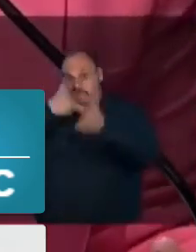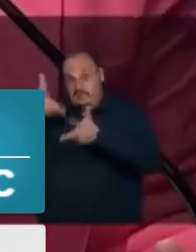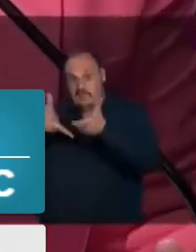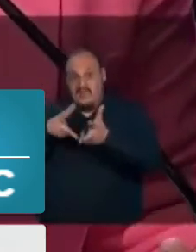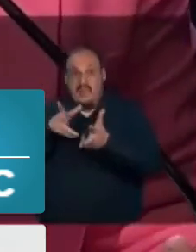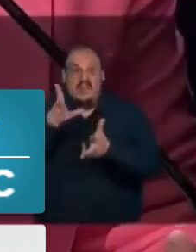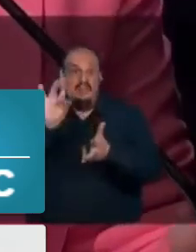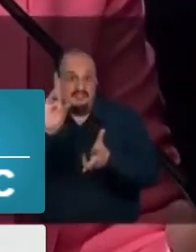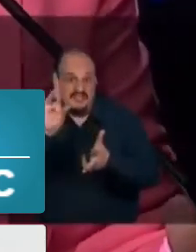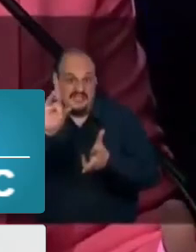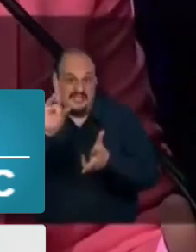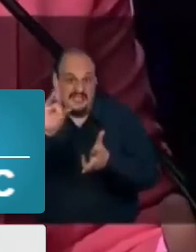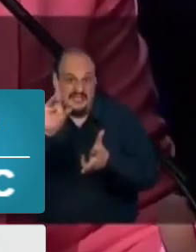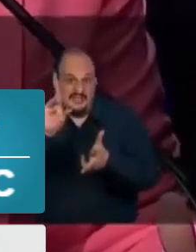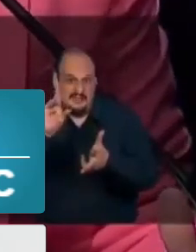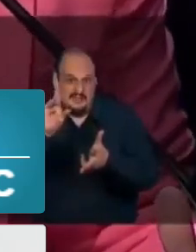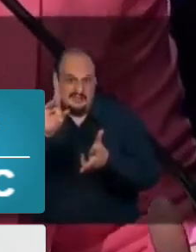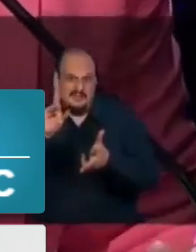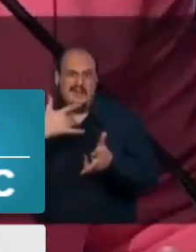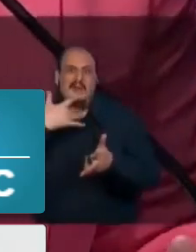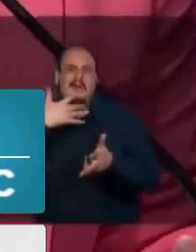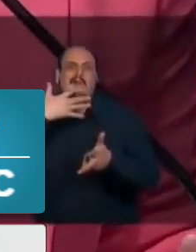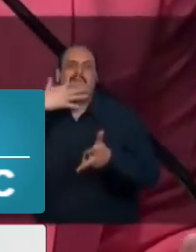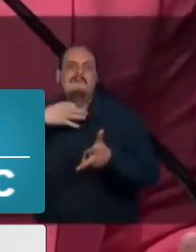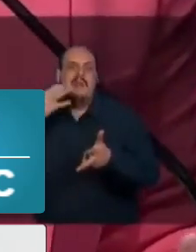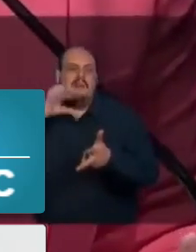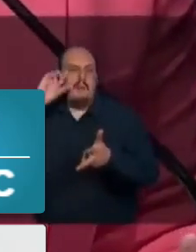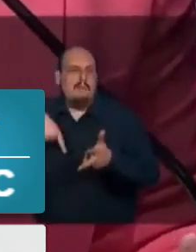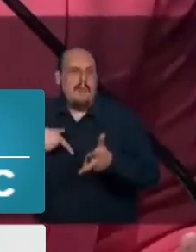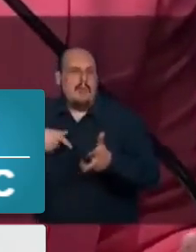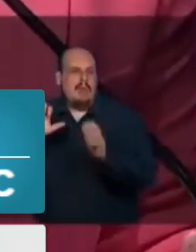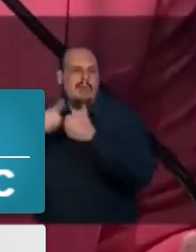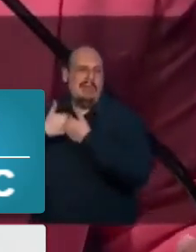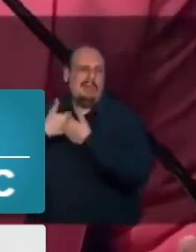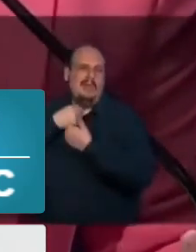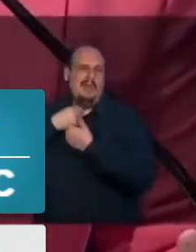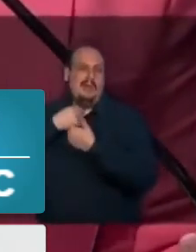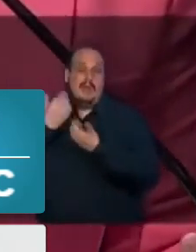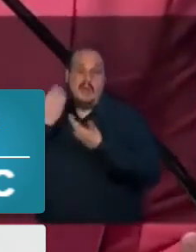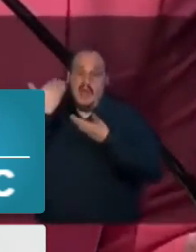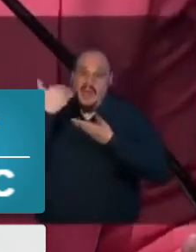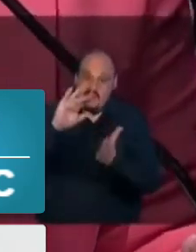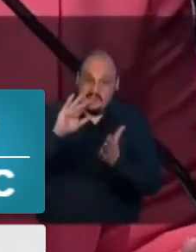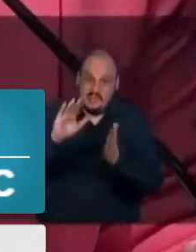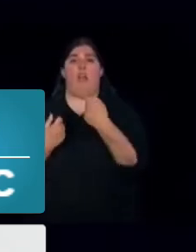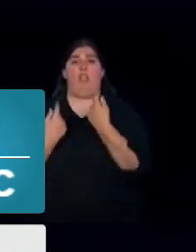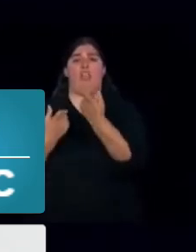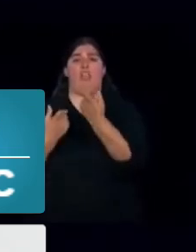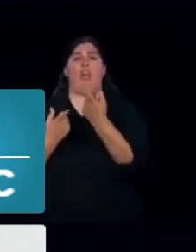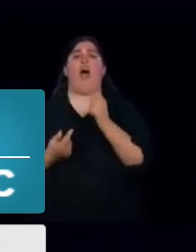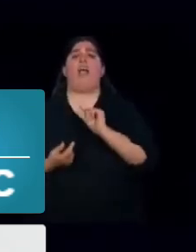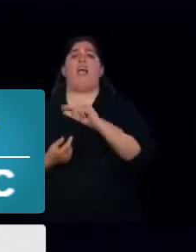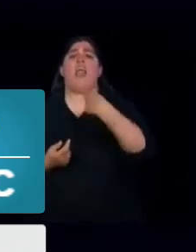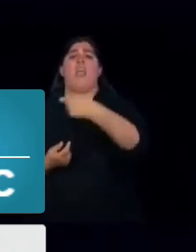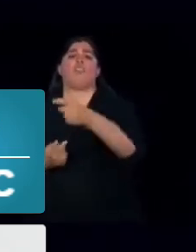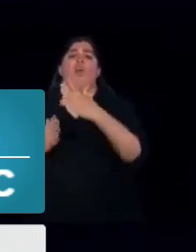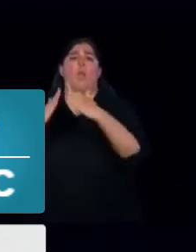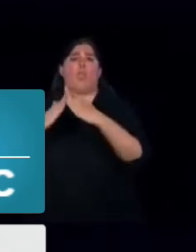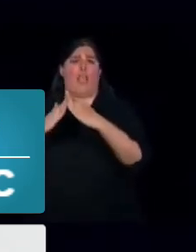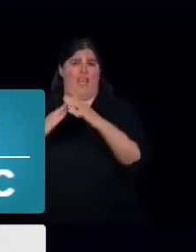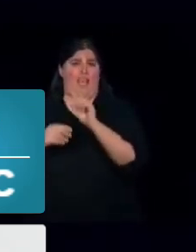tema de balotas donde decíamos el sistema francés Es un poco más perfecto pero bueno volviendo a la historia y ya vamos al debate de lo que va a pasar del